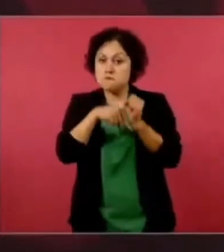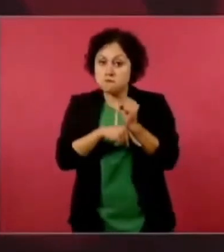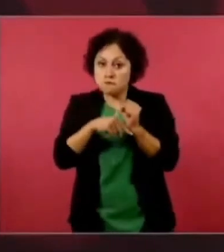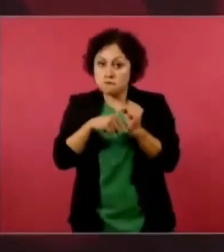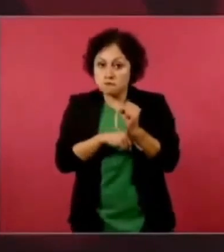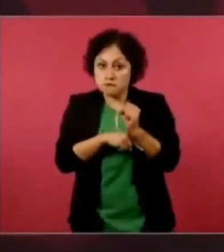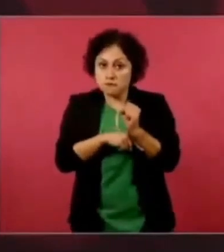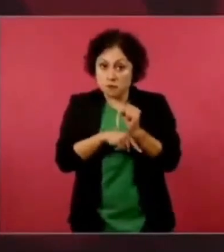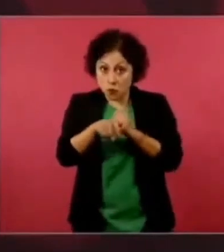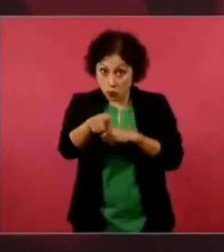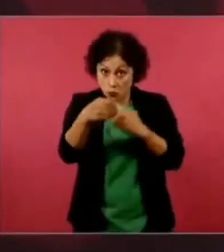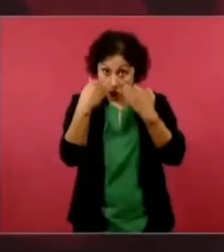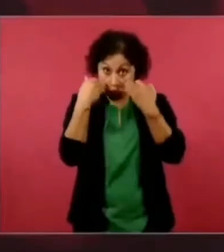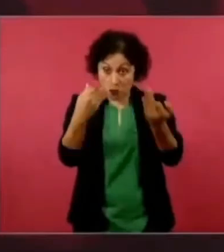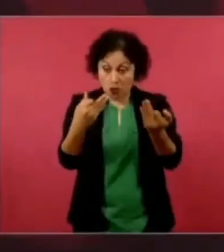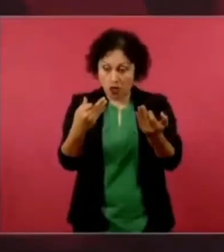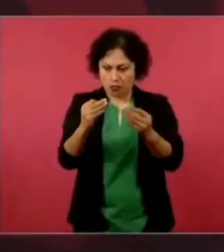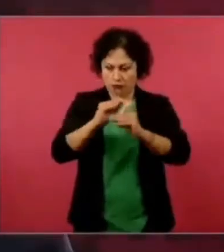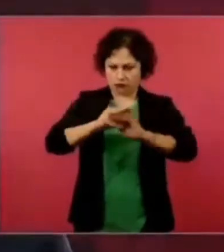se actúa.